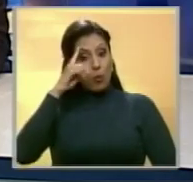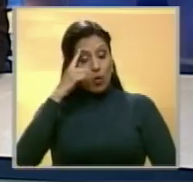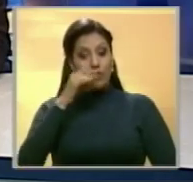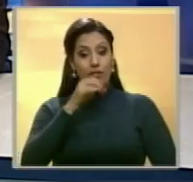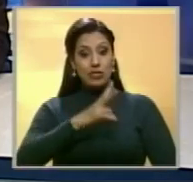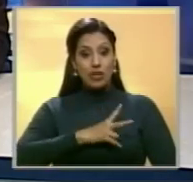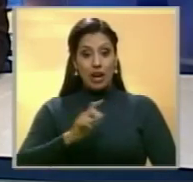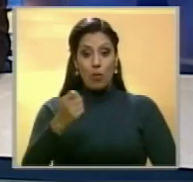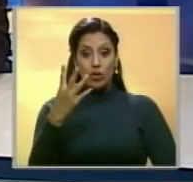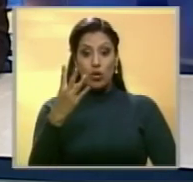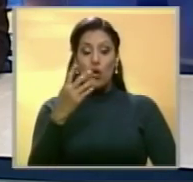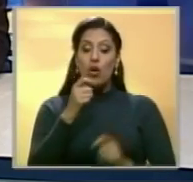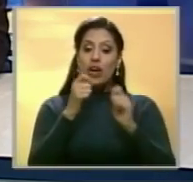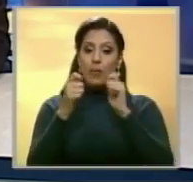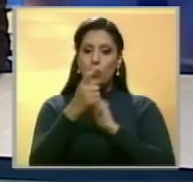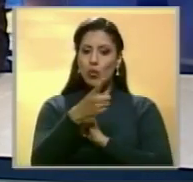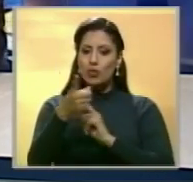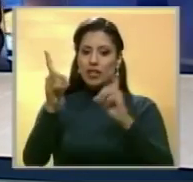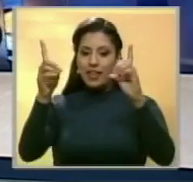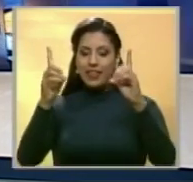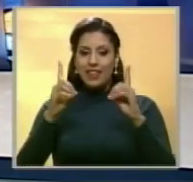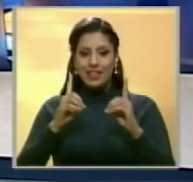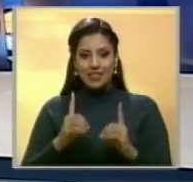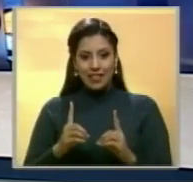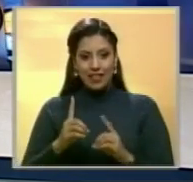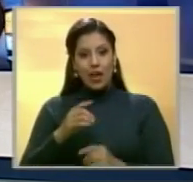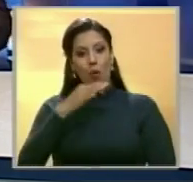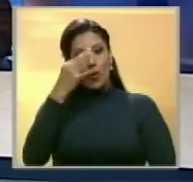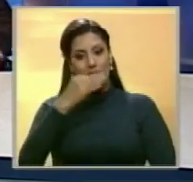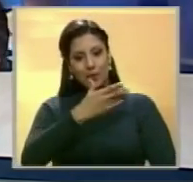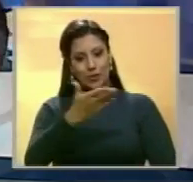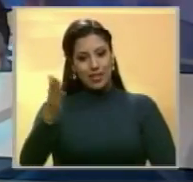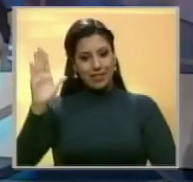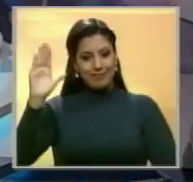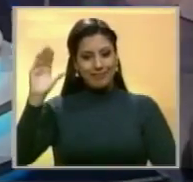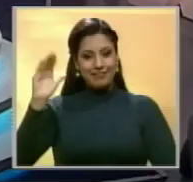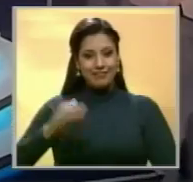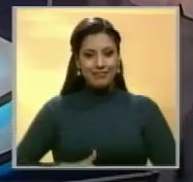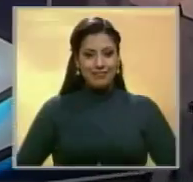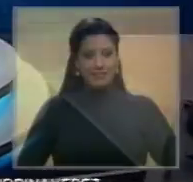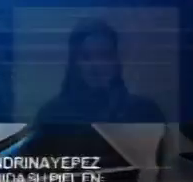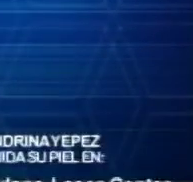Recuerden, noticiero Venevisión, Canal 4 reporta y ustedes deciden. Buenas tardes para todos.